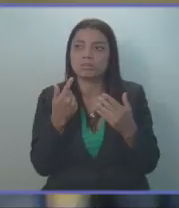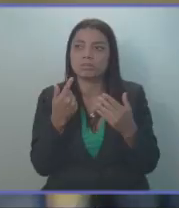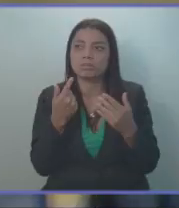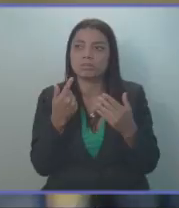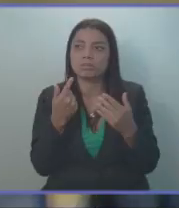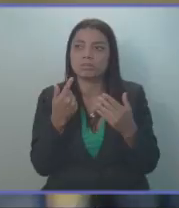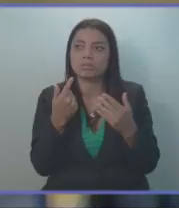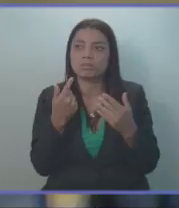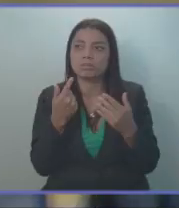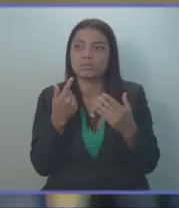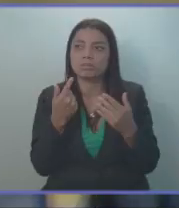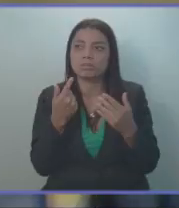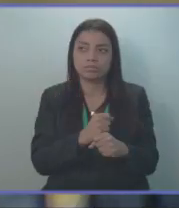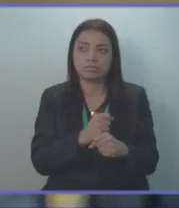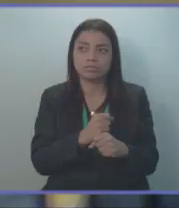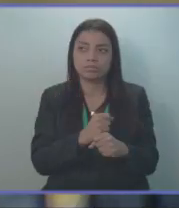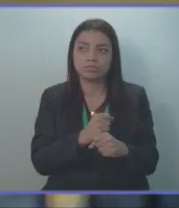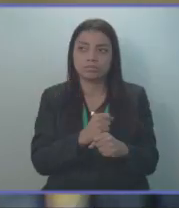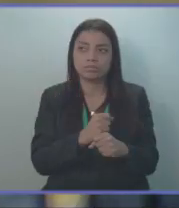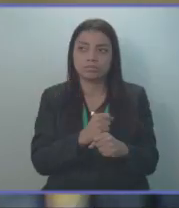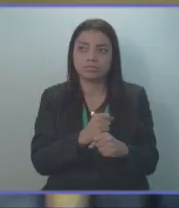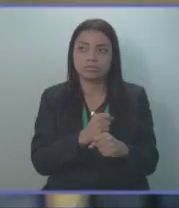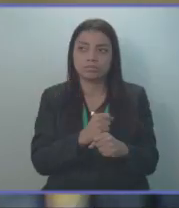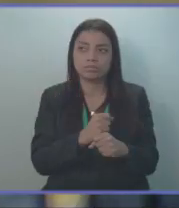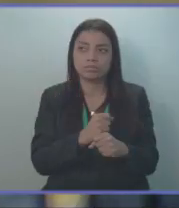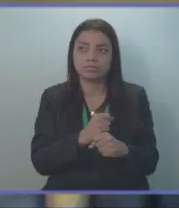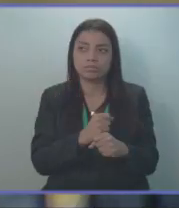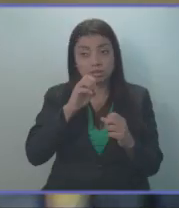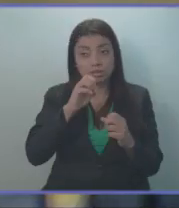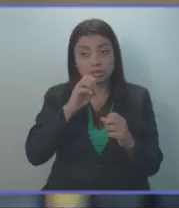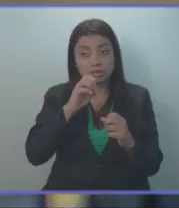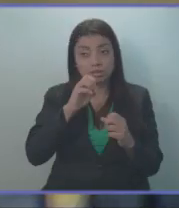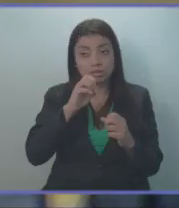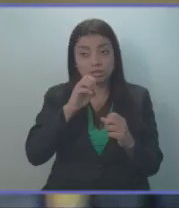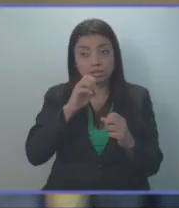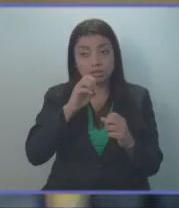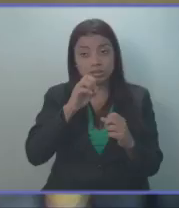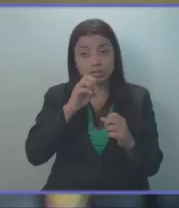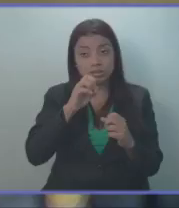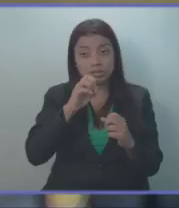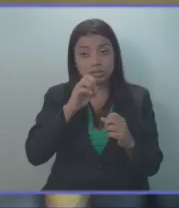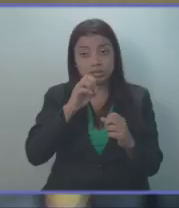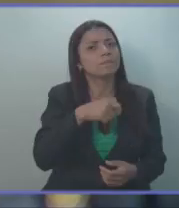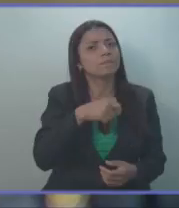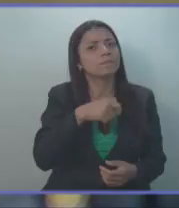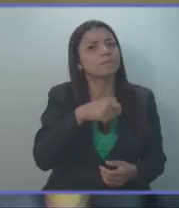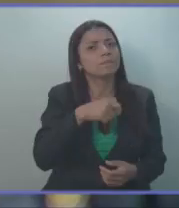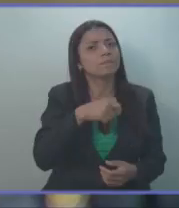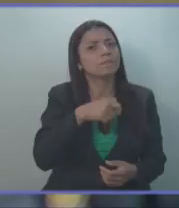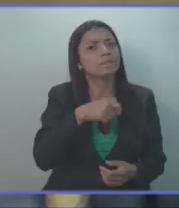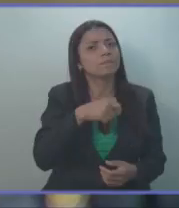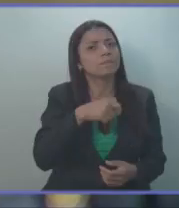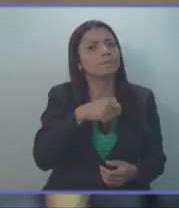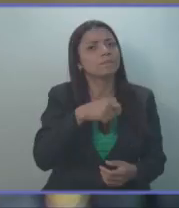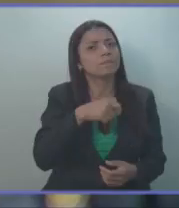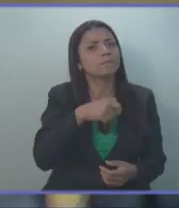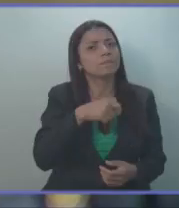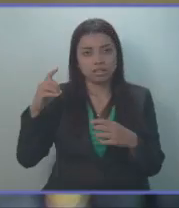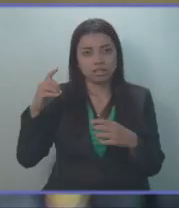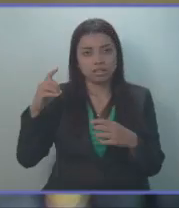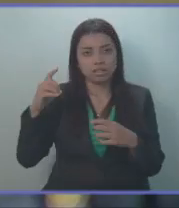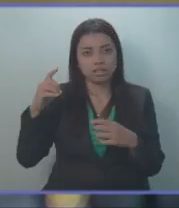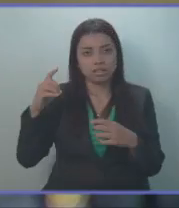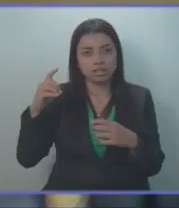de los productores y familias de los 143 municipios declarados por la Dirección General de Protección Civil en estado de